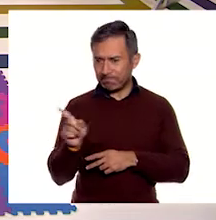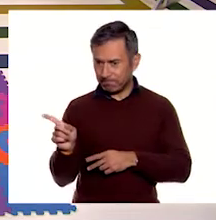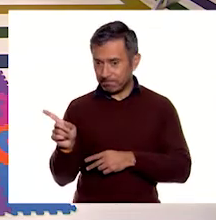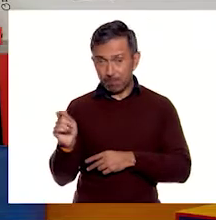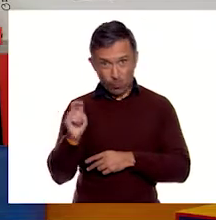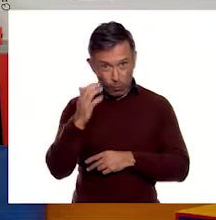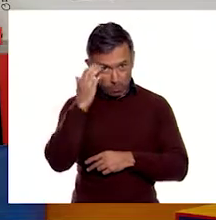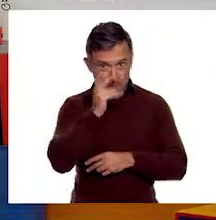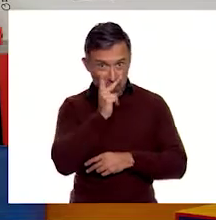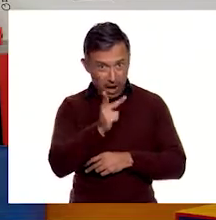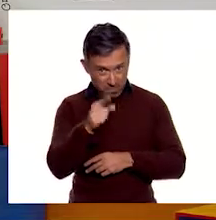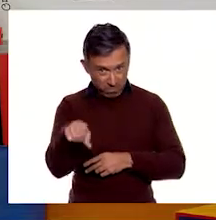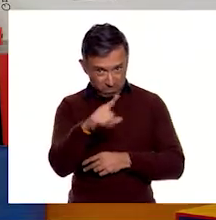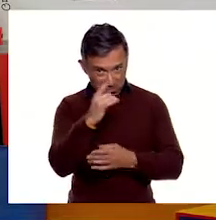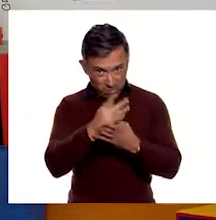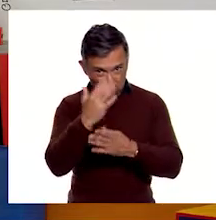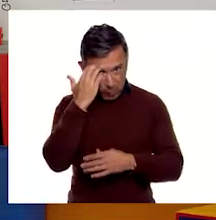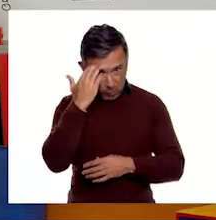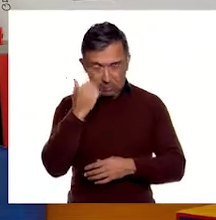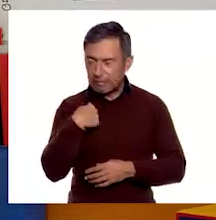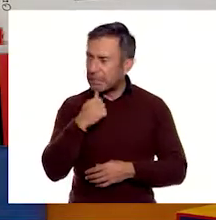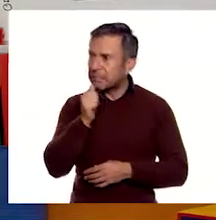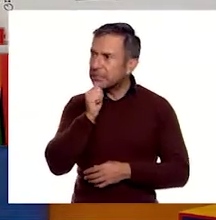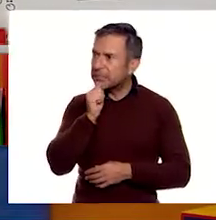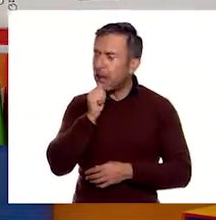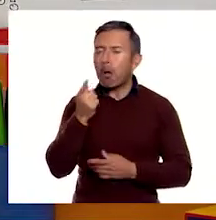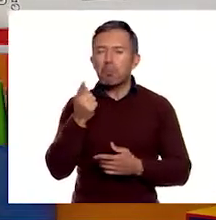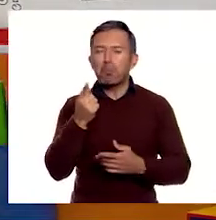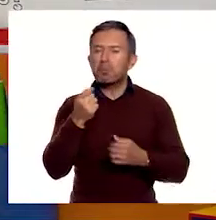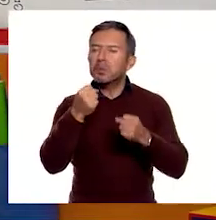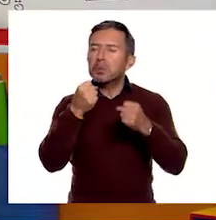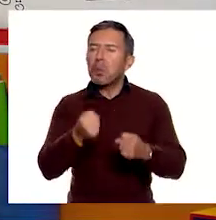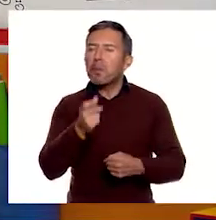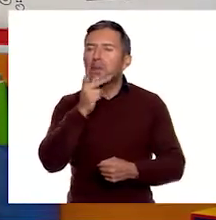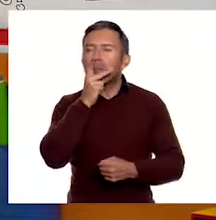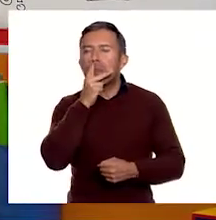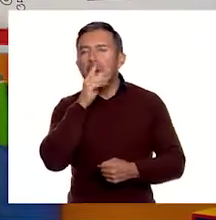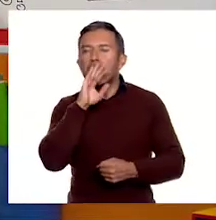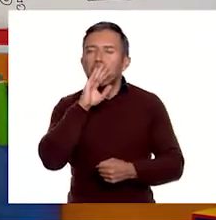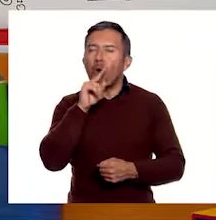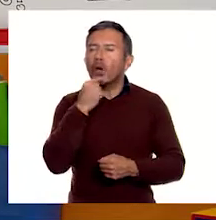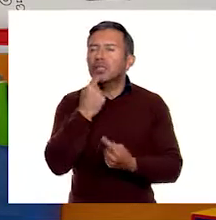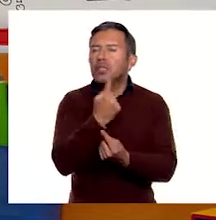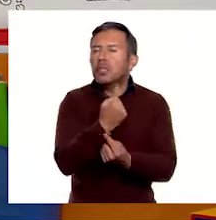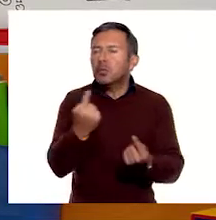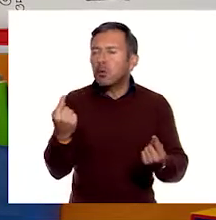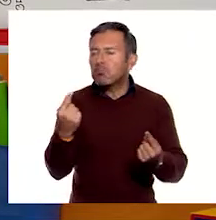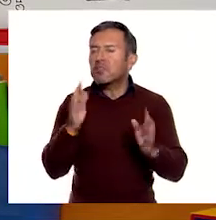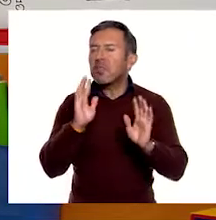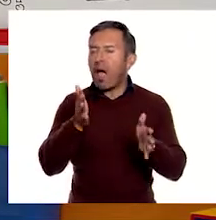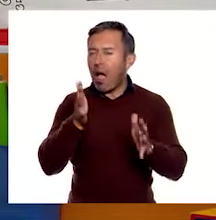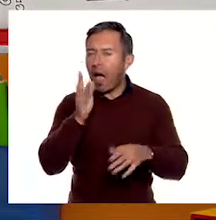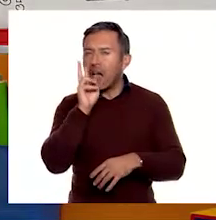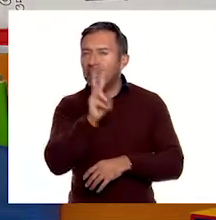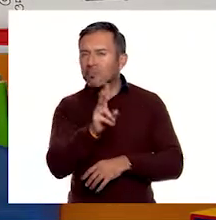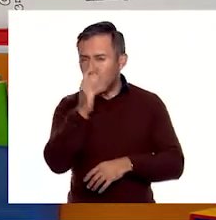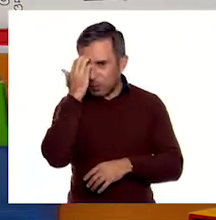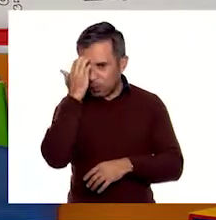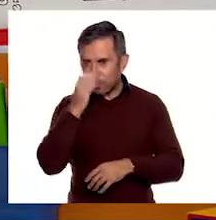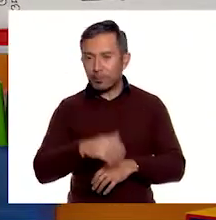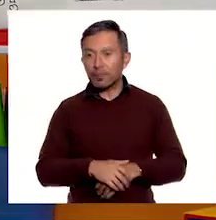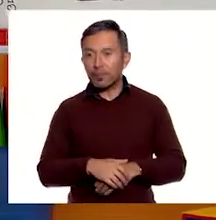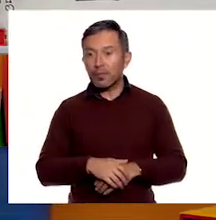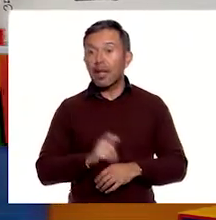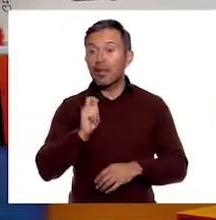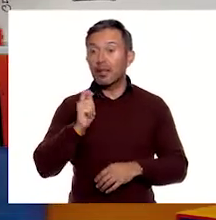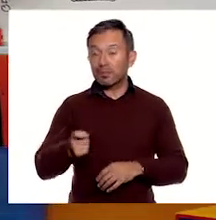creo que por ahí algunos papás, algunos niños, por ahí los han de haber visto. Y sí, y juegan. Con